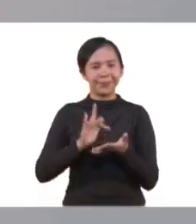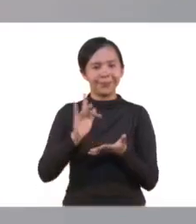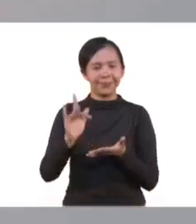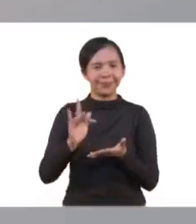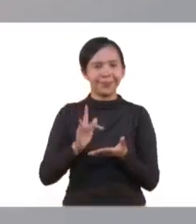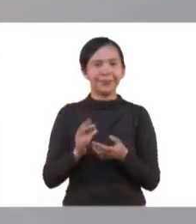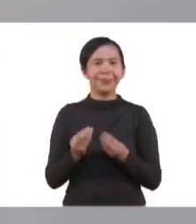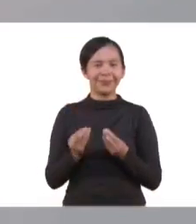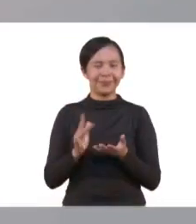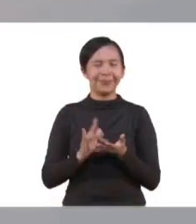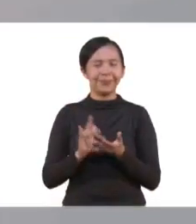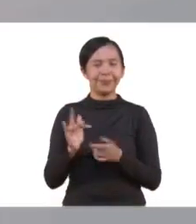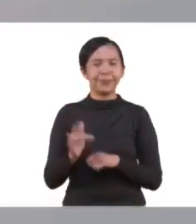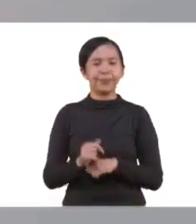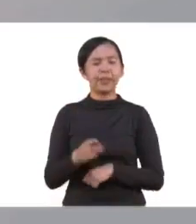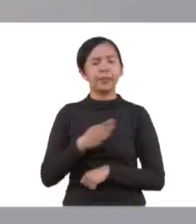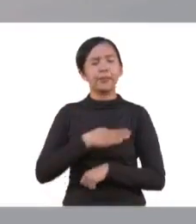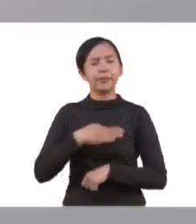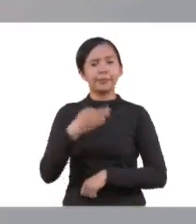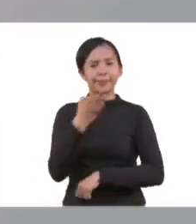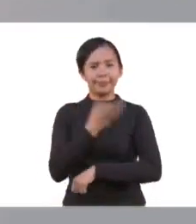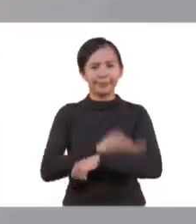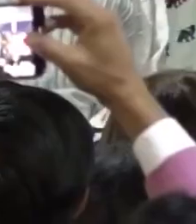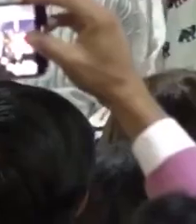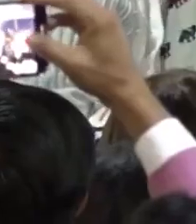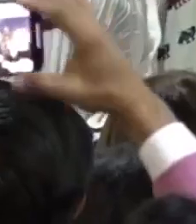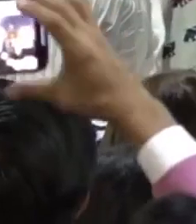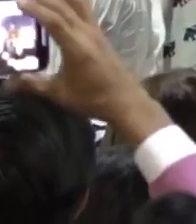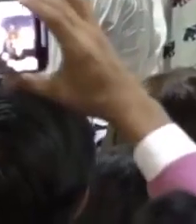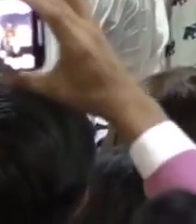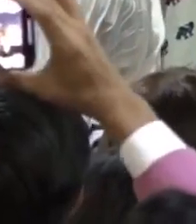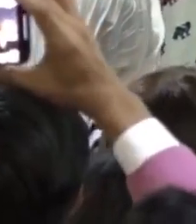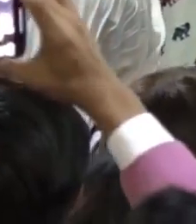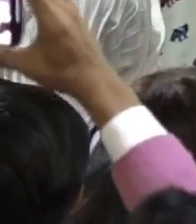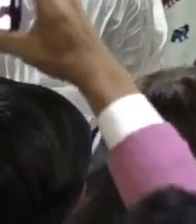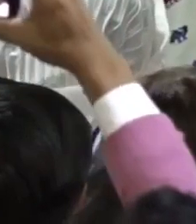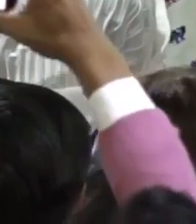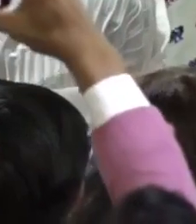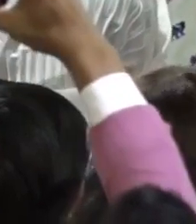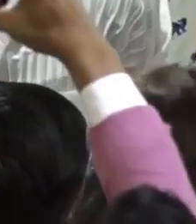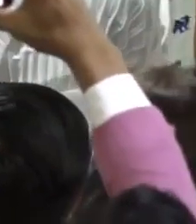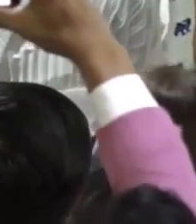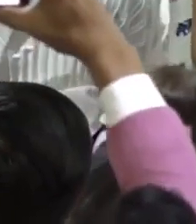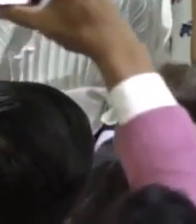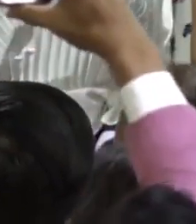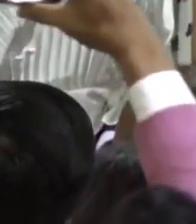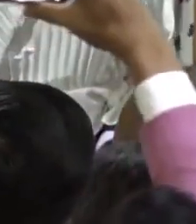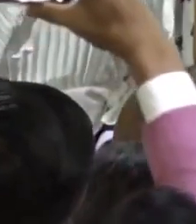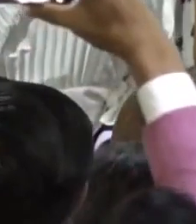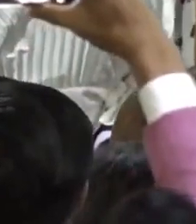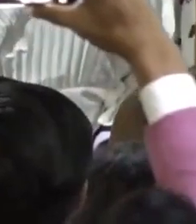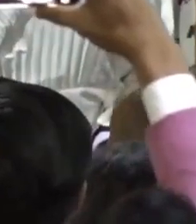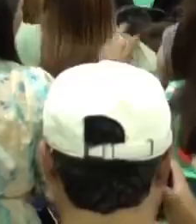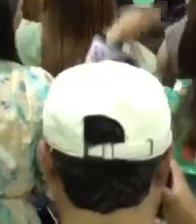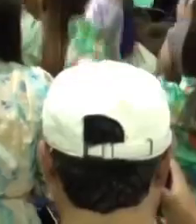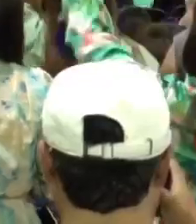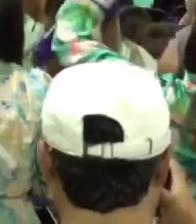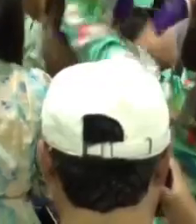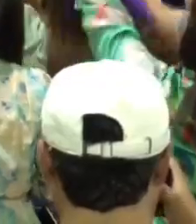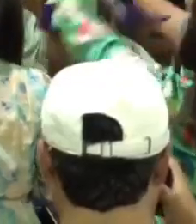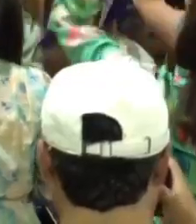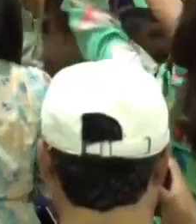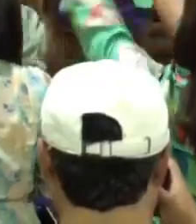las políticas públicas a favor de las mujeres para su protección igualdad y bienestar han ido avanzando por parte de la gobernadora